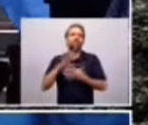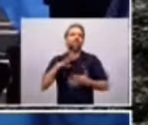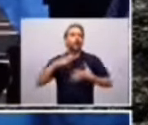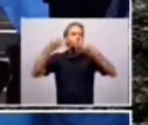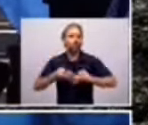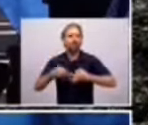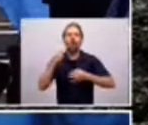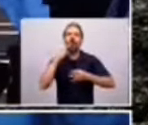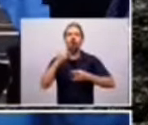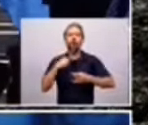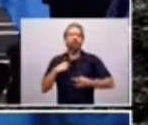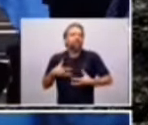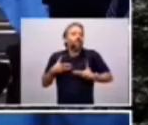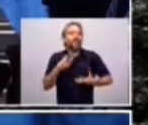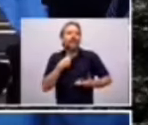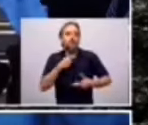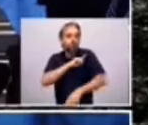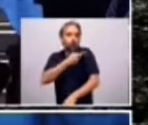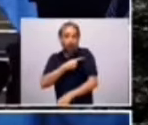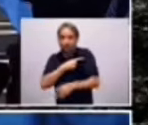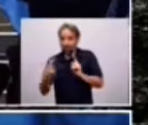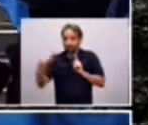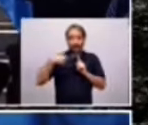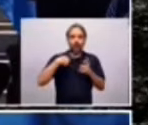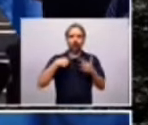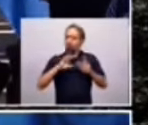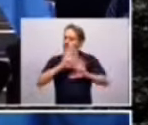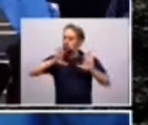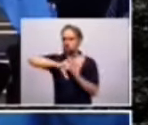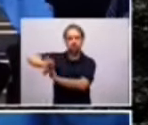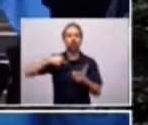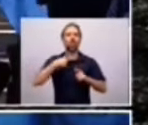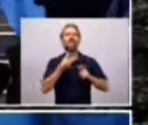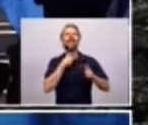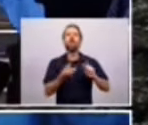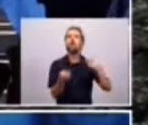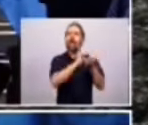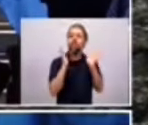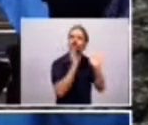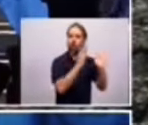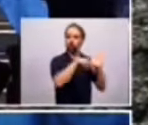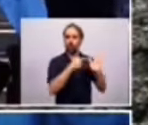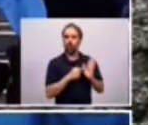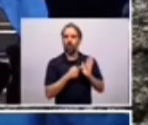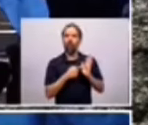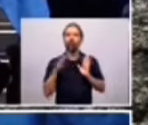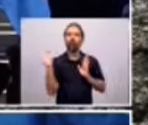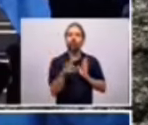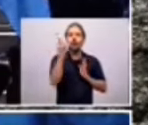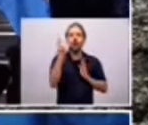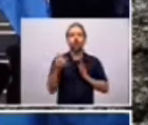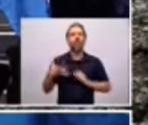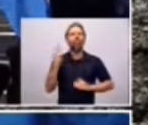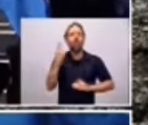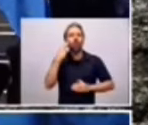además tiene la particularidad de que es una actividad que se desarrolla y termina con cada obra. O sea, mientras la CGT... Que no se puede aplicar a todos los otros convenios colectivos porque